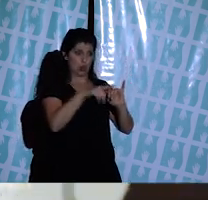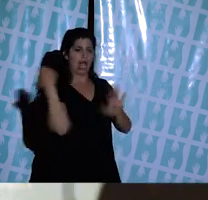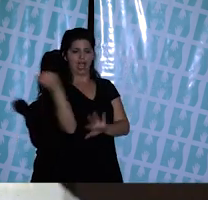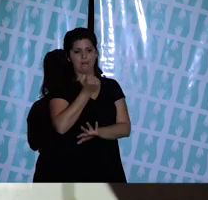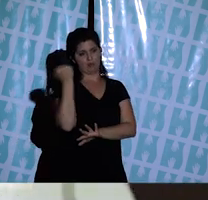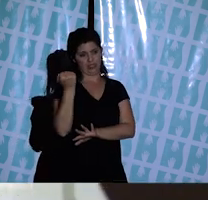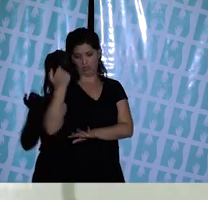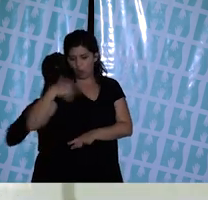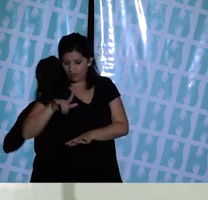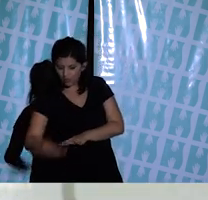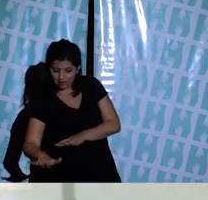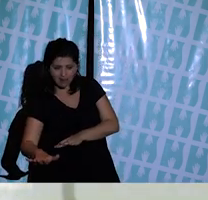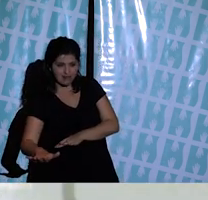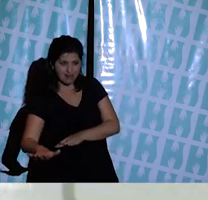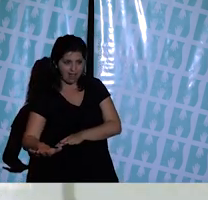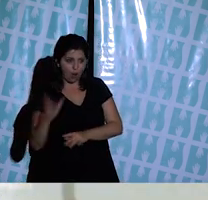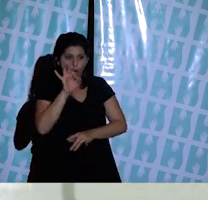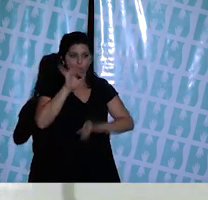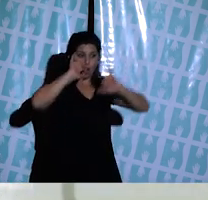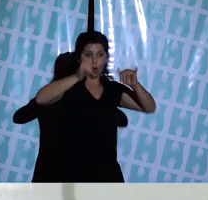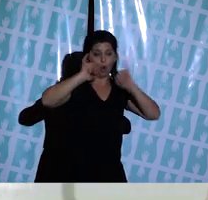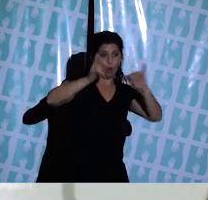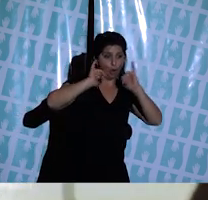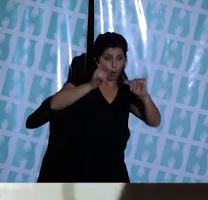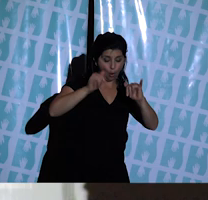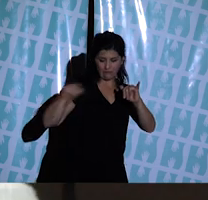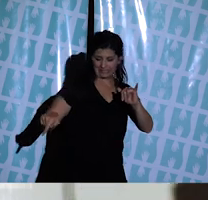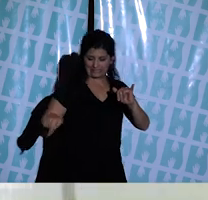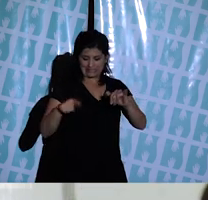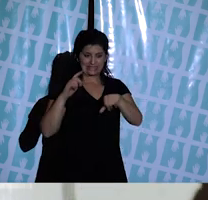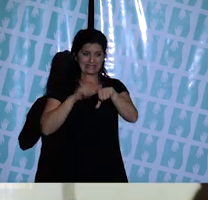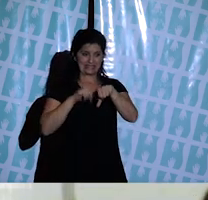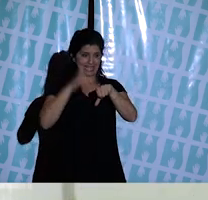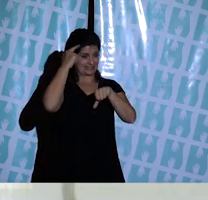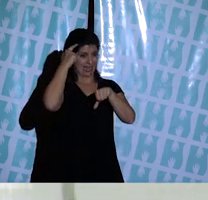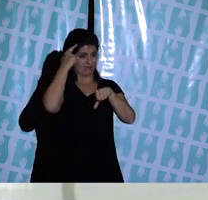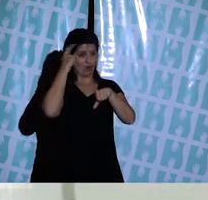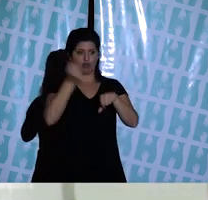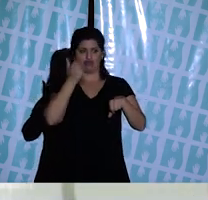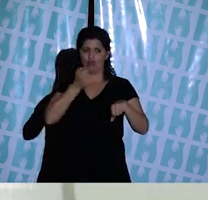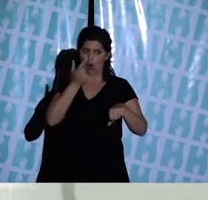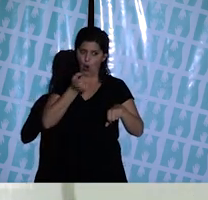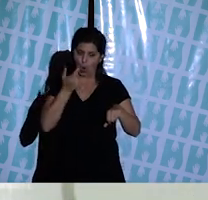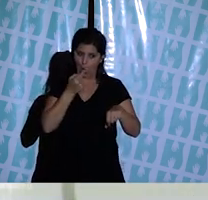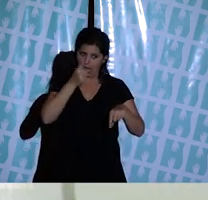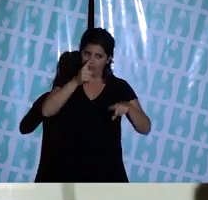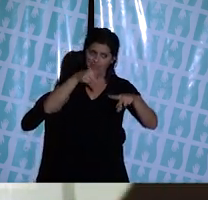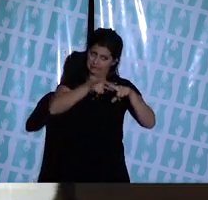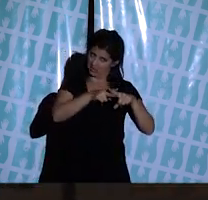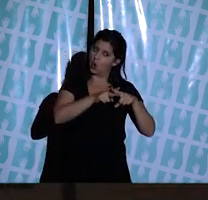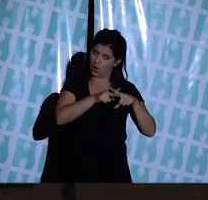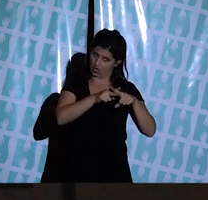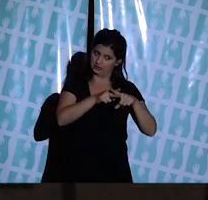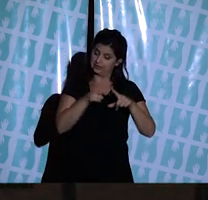un niño o un adolescente, el consumo de drogas y de la tecnología?